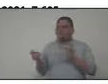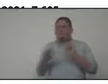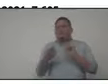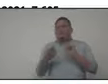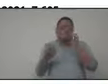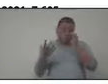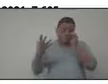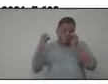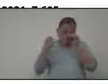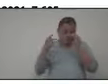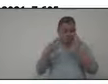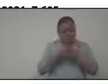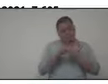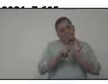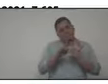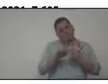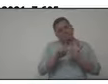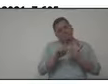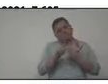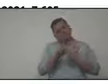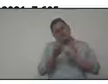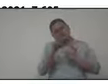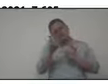pasamos del 2021 a tener